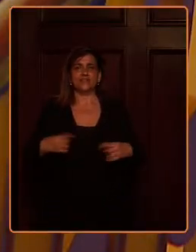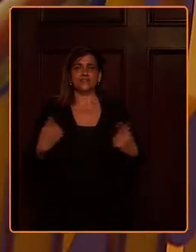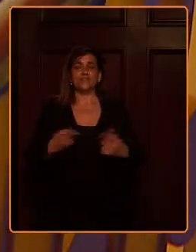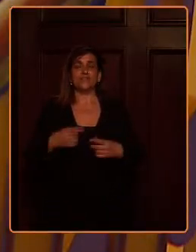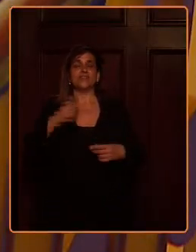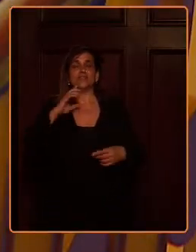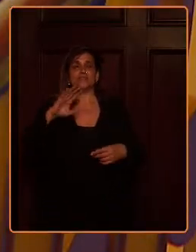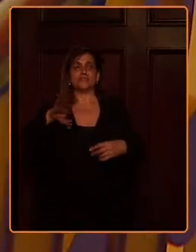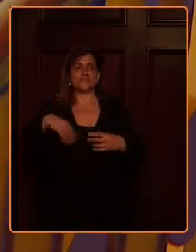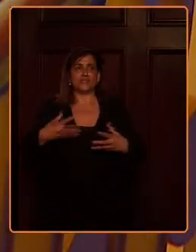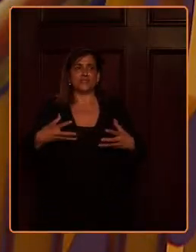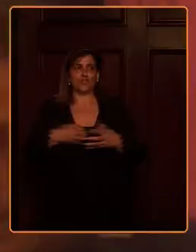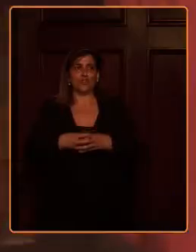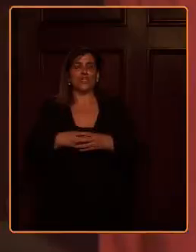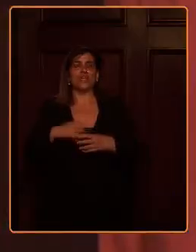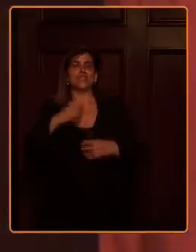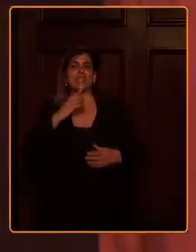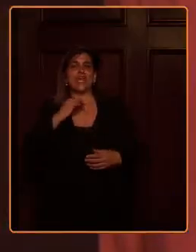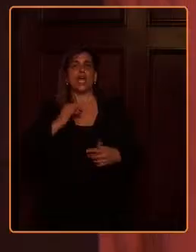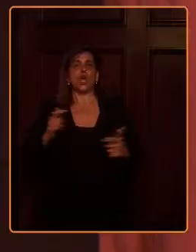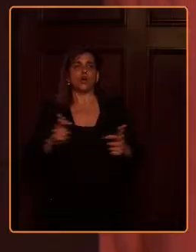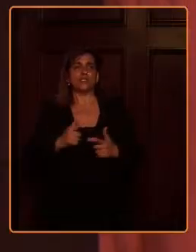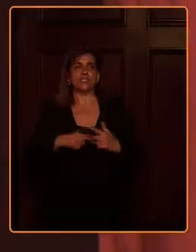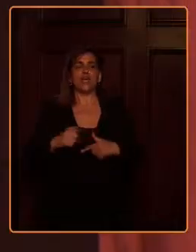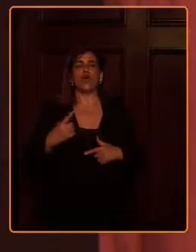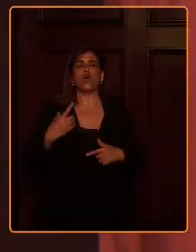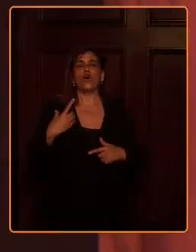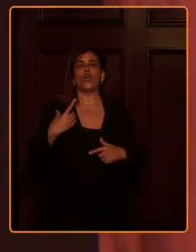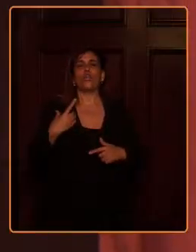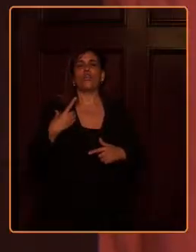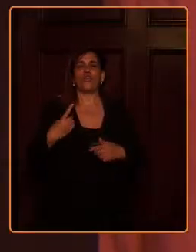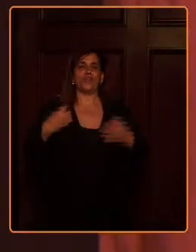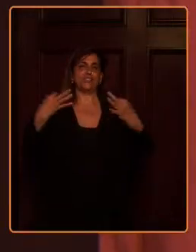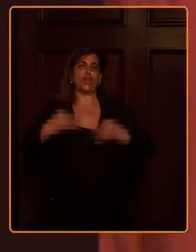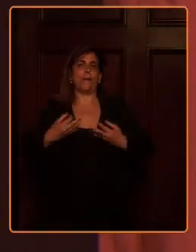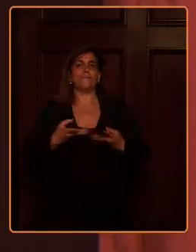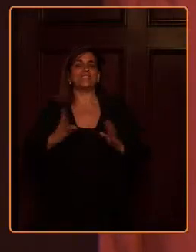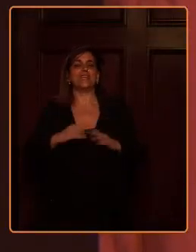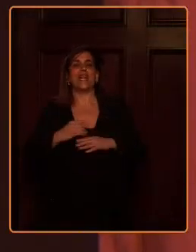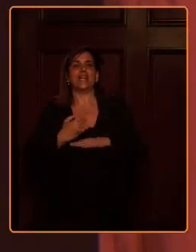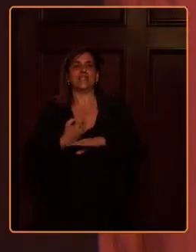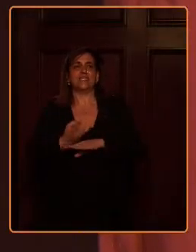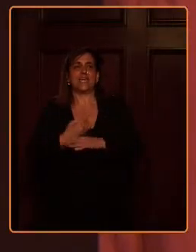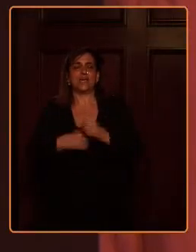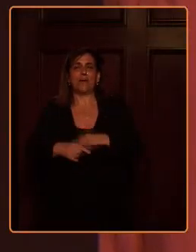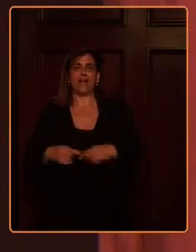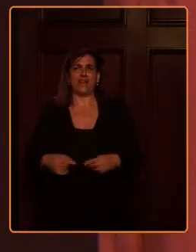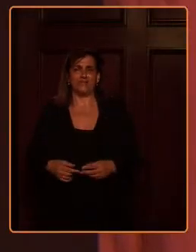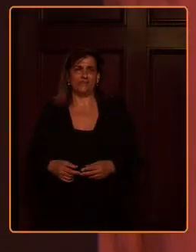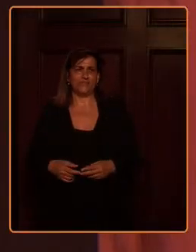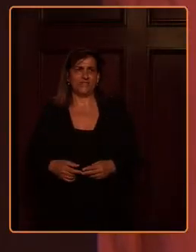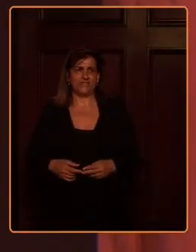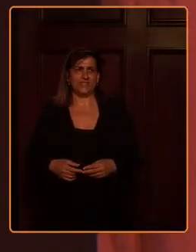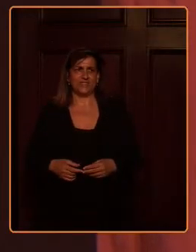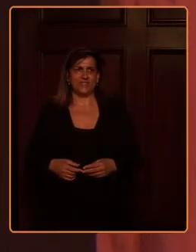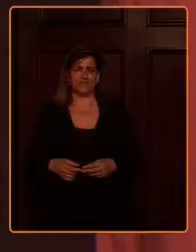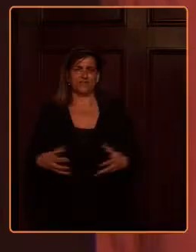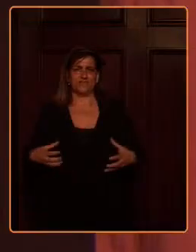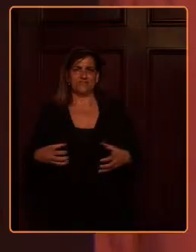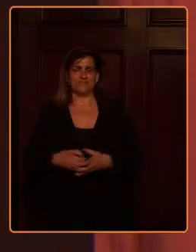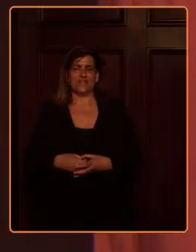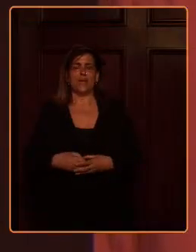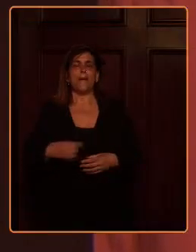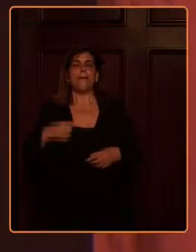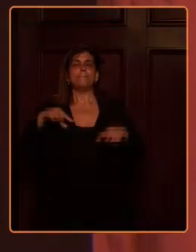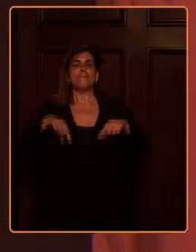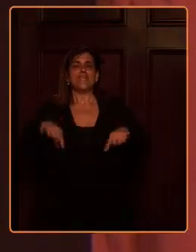También a los miembros del Consejo de Dirección de Ceibal. Está también autoridades de la educación, están aquí presentes, del Ministerio de